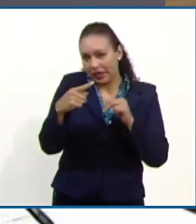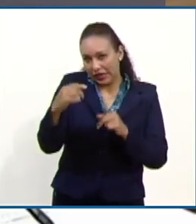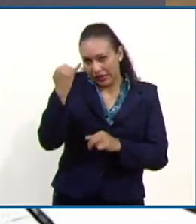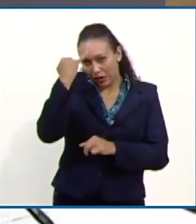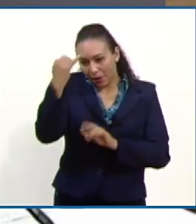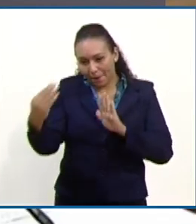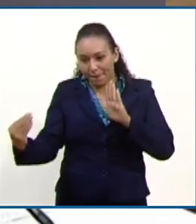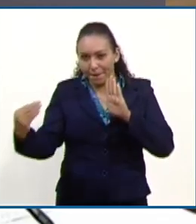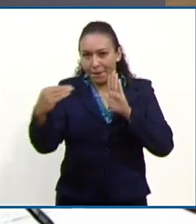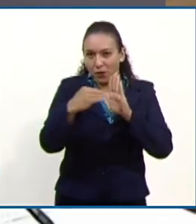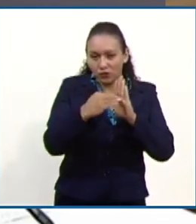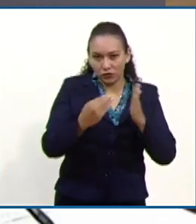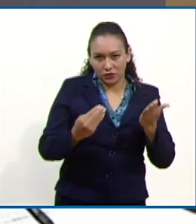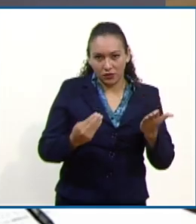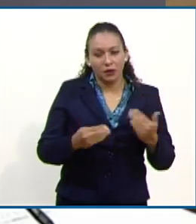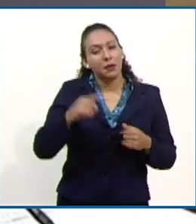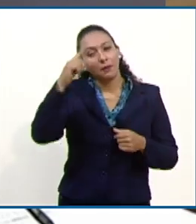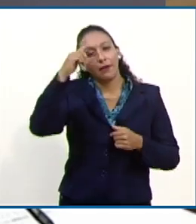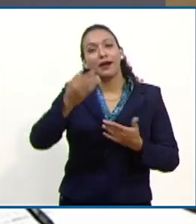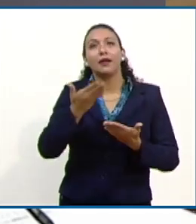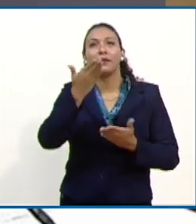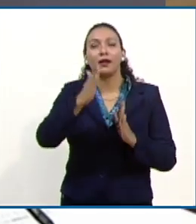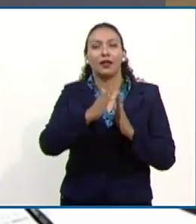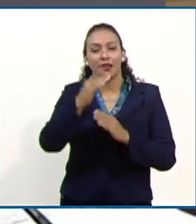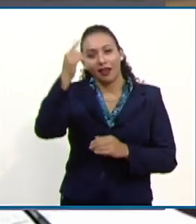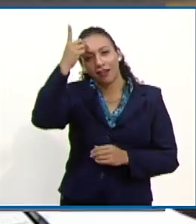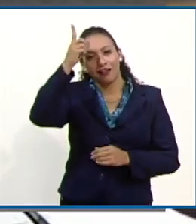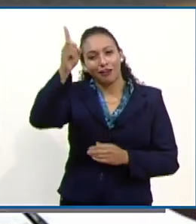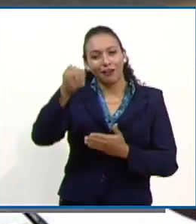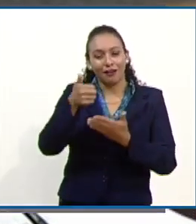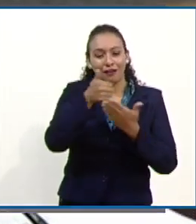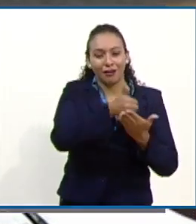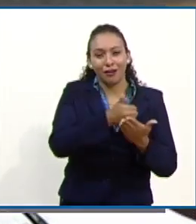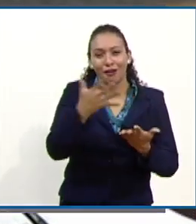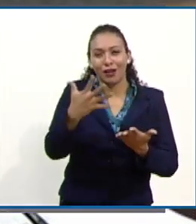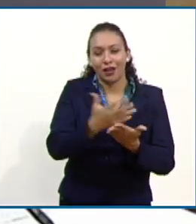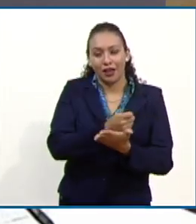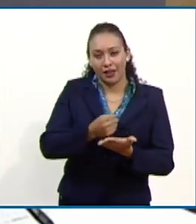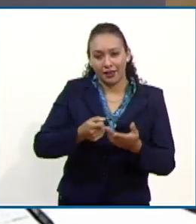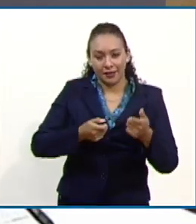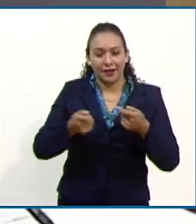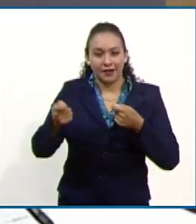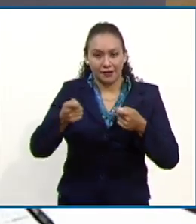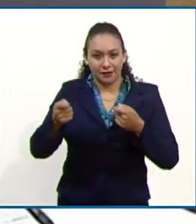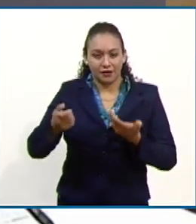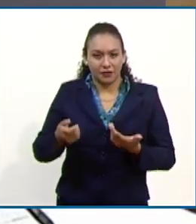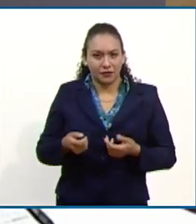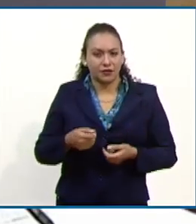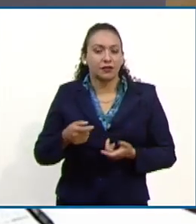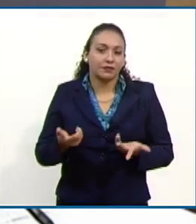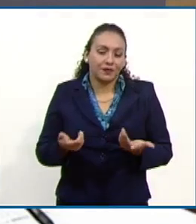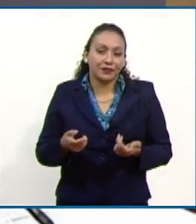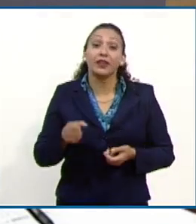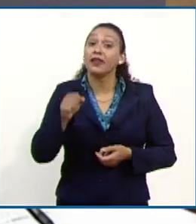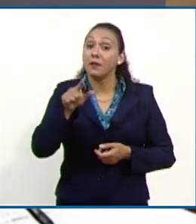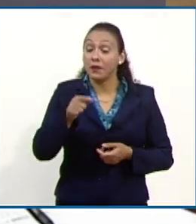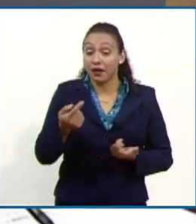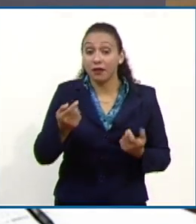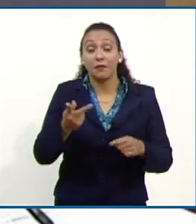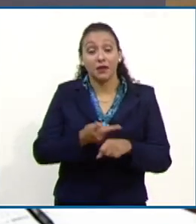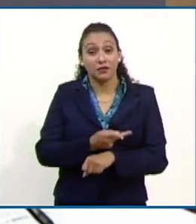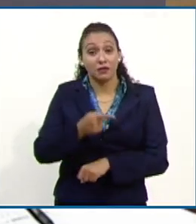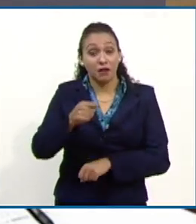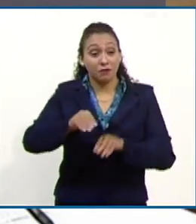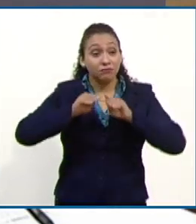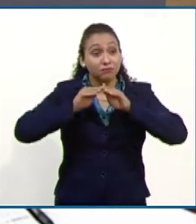sí reúne los elementos que configuran la propaganda político-electoral, aunado a que también se advierte el uso de símbolos religiosos, lo cual constituye en